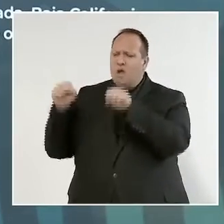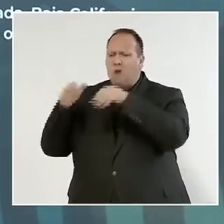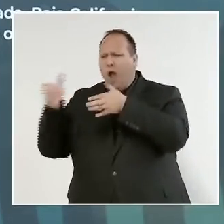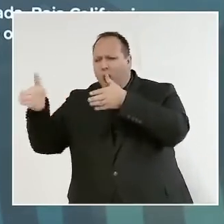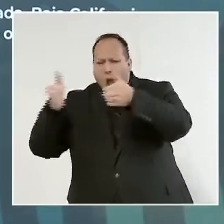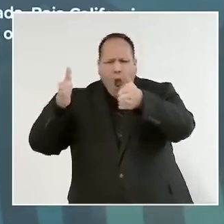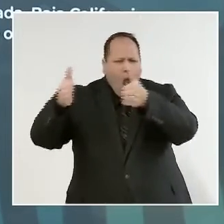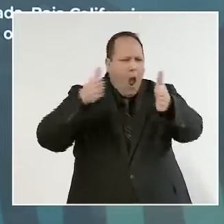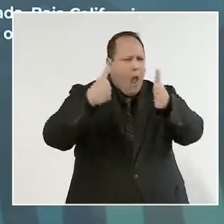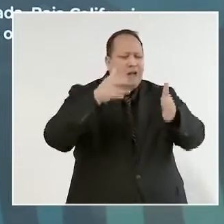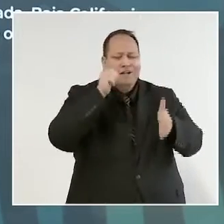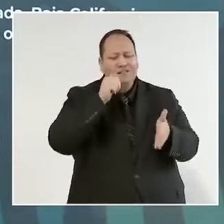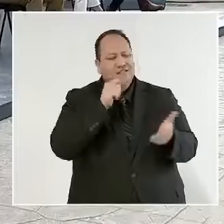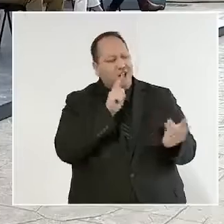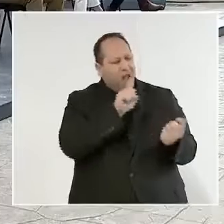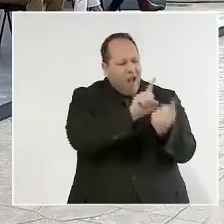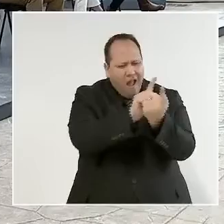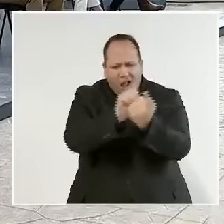llevamos